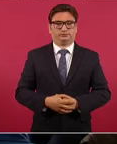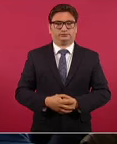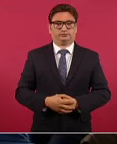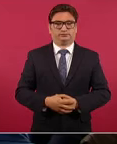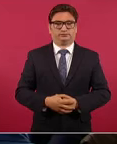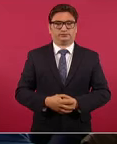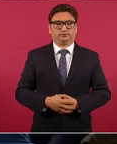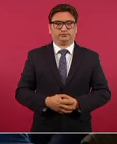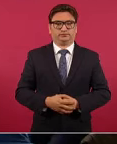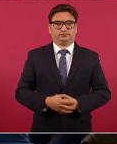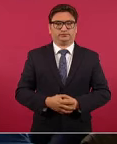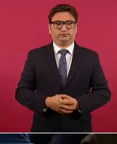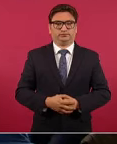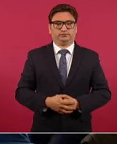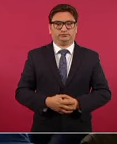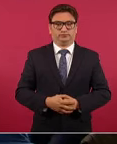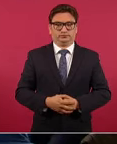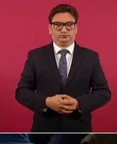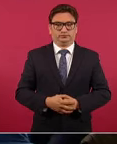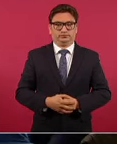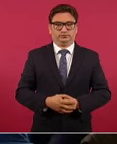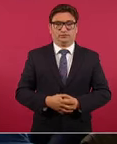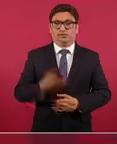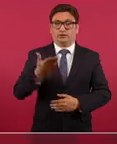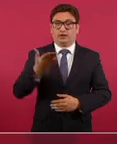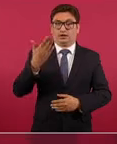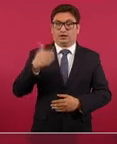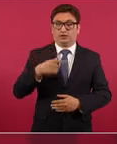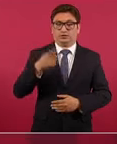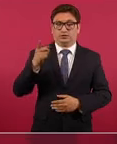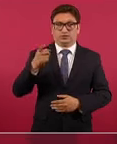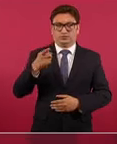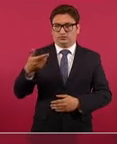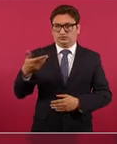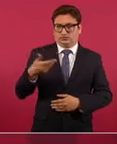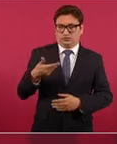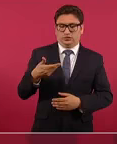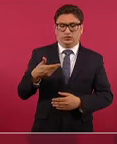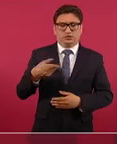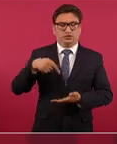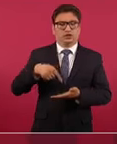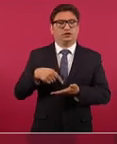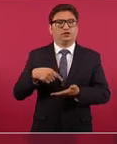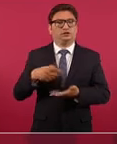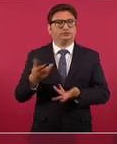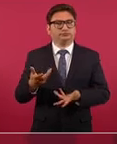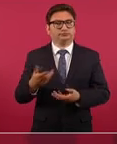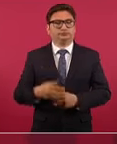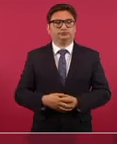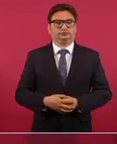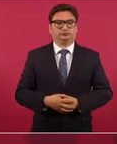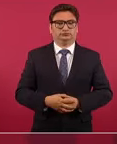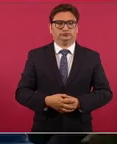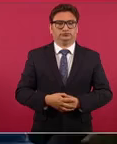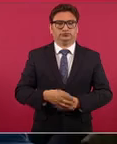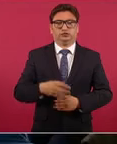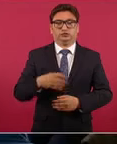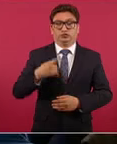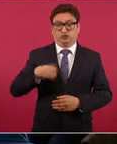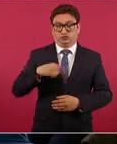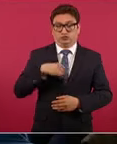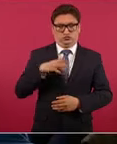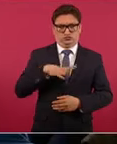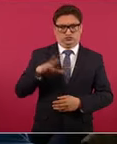tenemos un ofrecimiento que tampoco queremos este y hacer a un lado